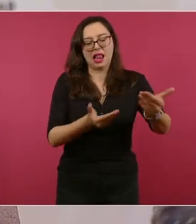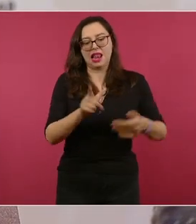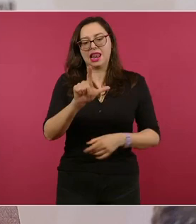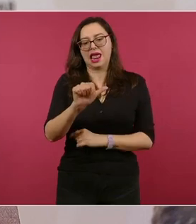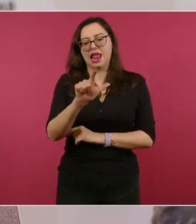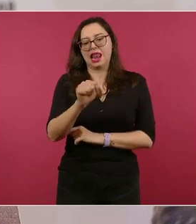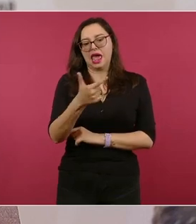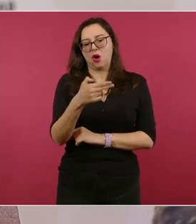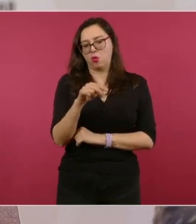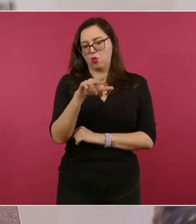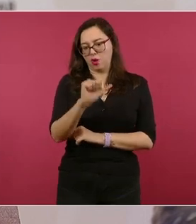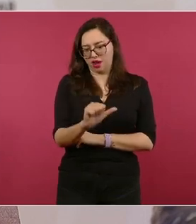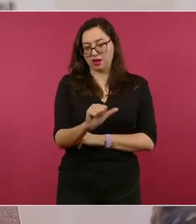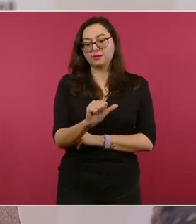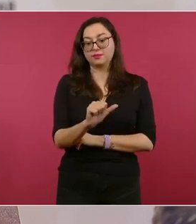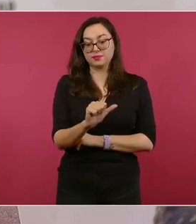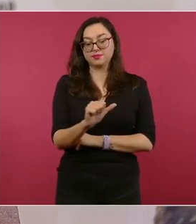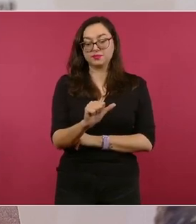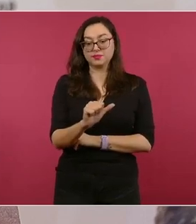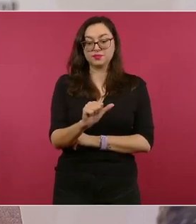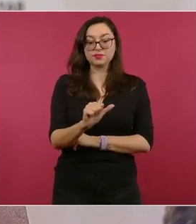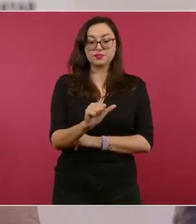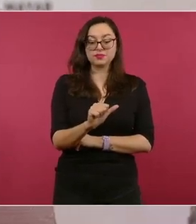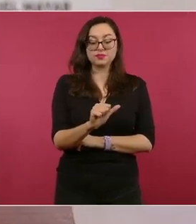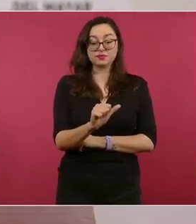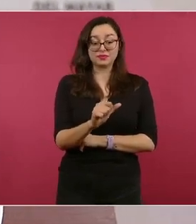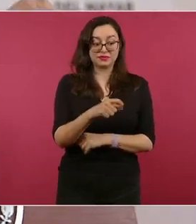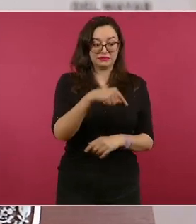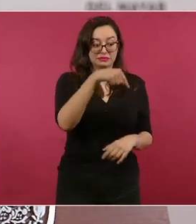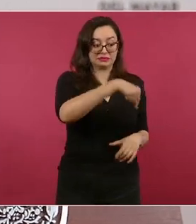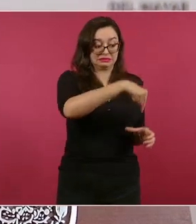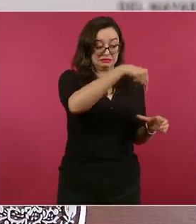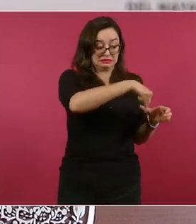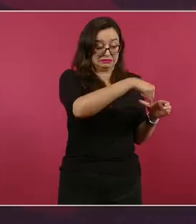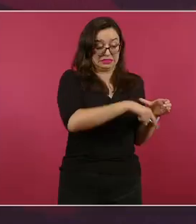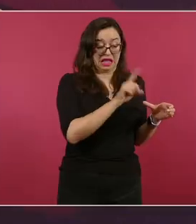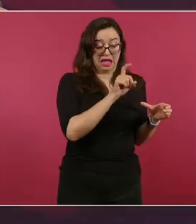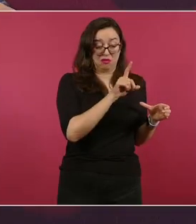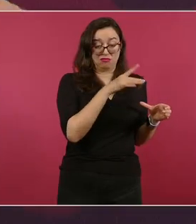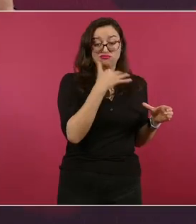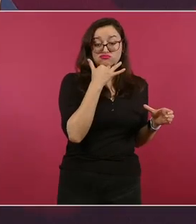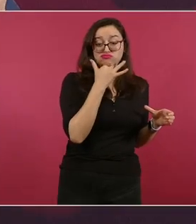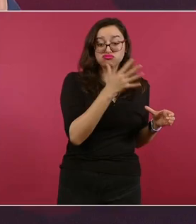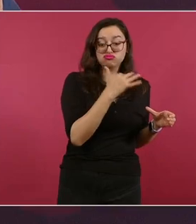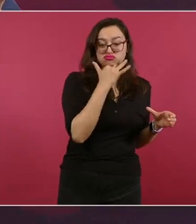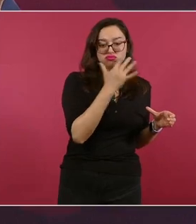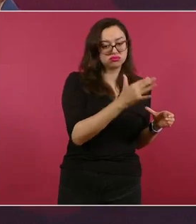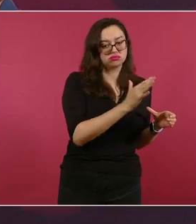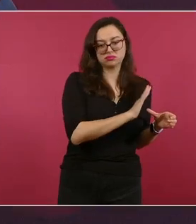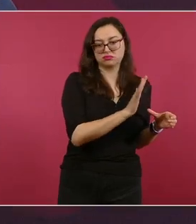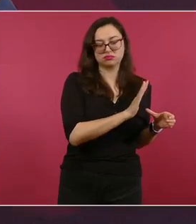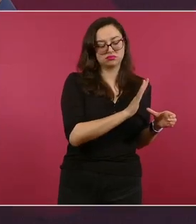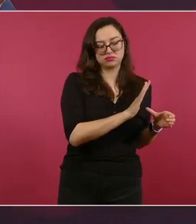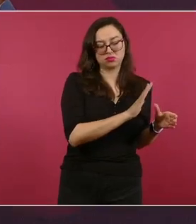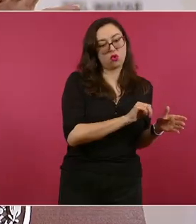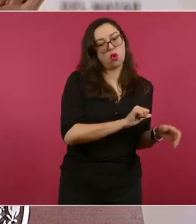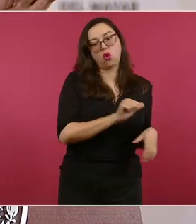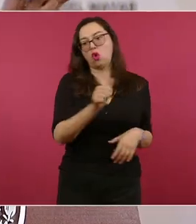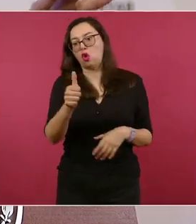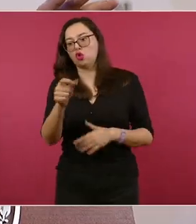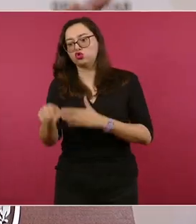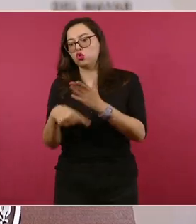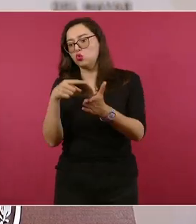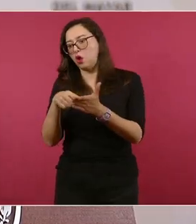para utilizar no agua subterránea, sino agua superficial de